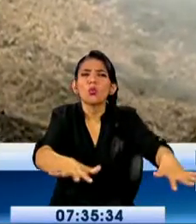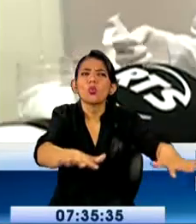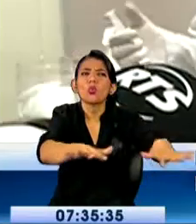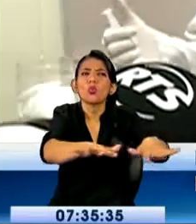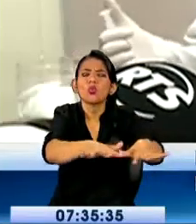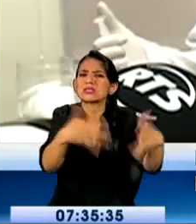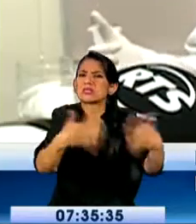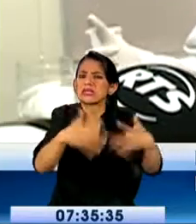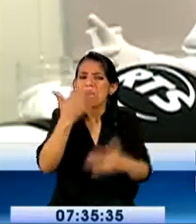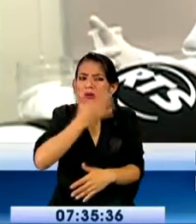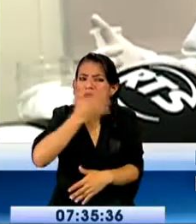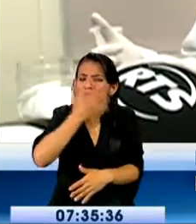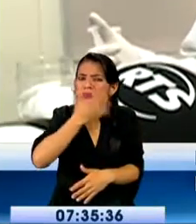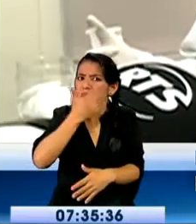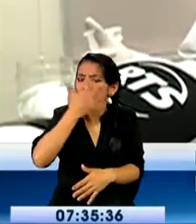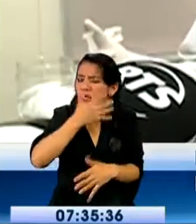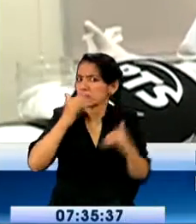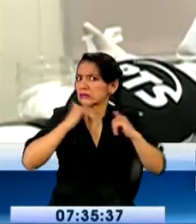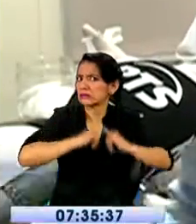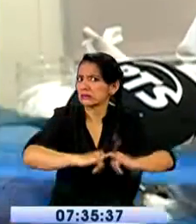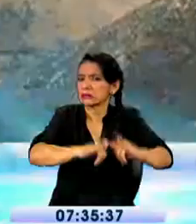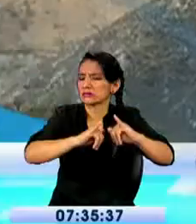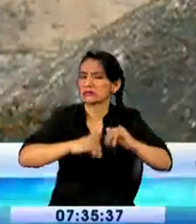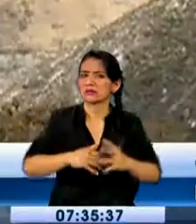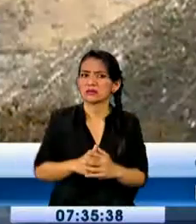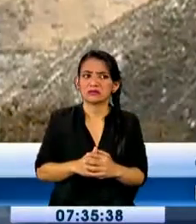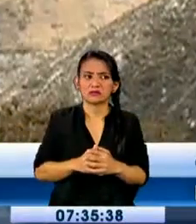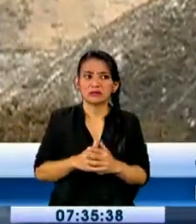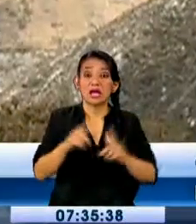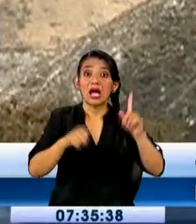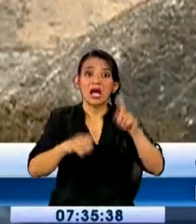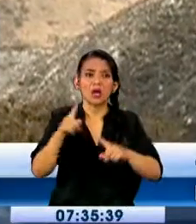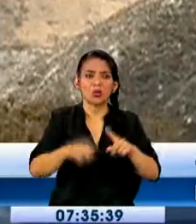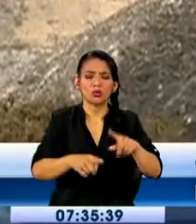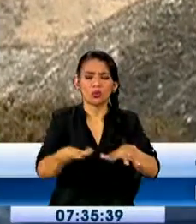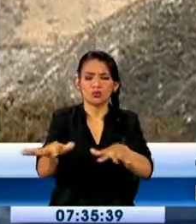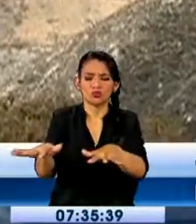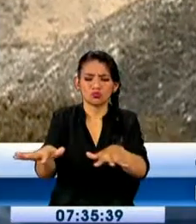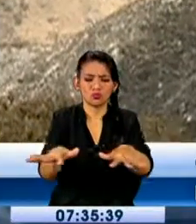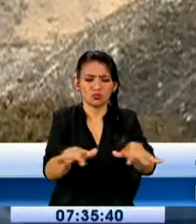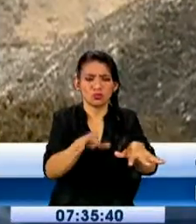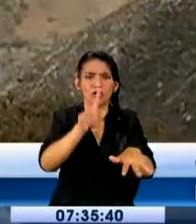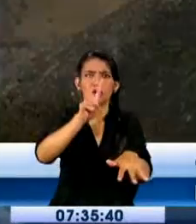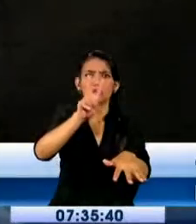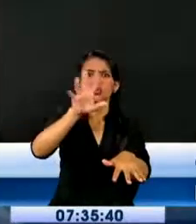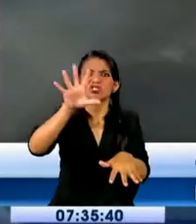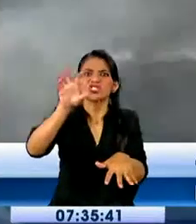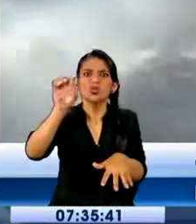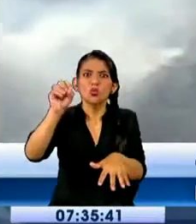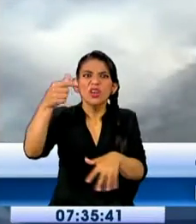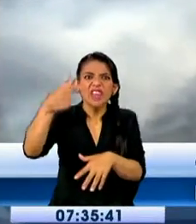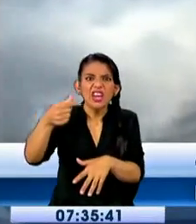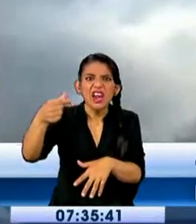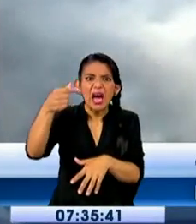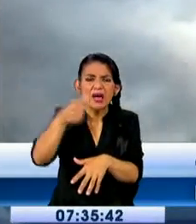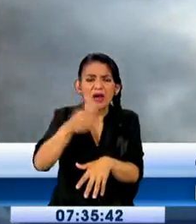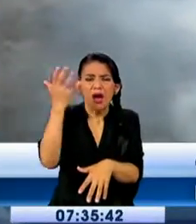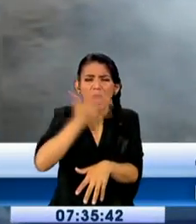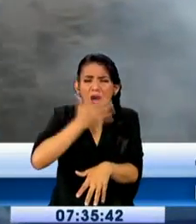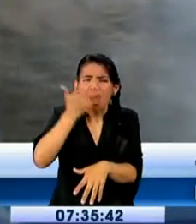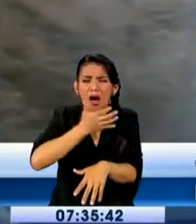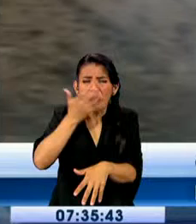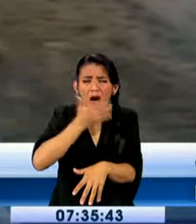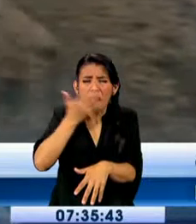peligro. Han determinado que en algunos puntos hay una radiación de 250 grados centígrados, lo cual es letal